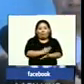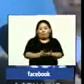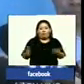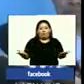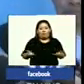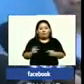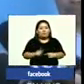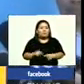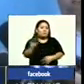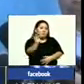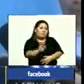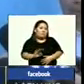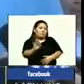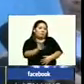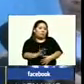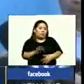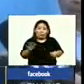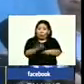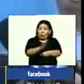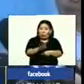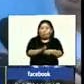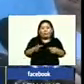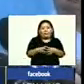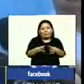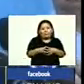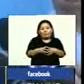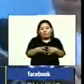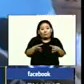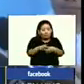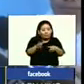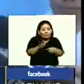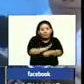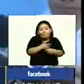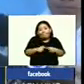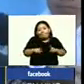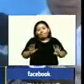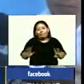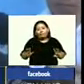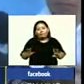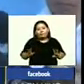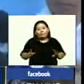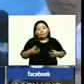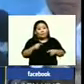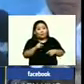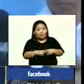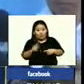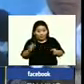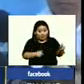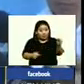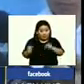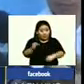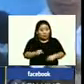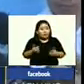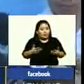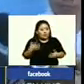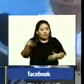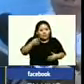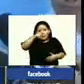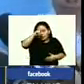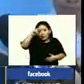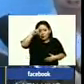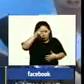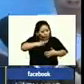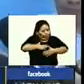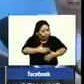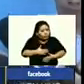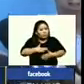Así es, lo mejor es que estudiar todo el grupo completo, pero los que están hay que trabajar con la mayor